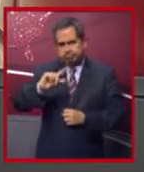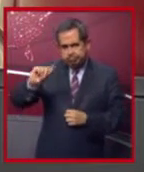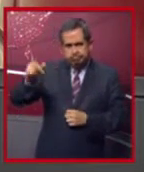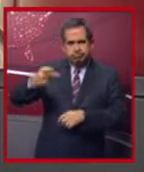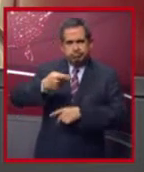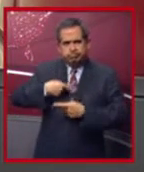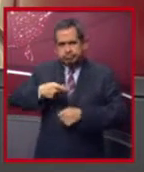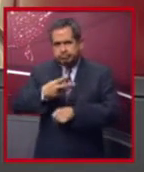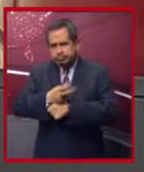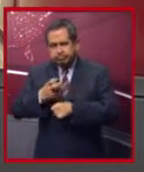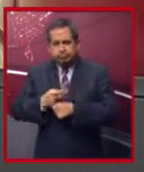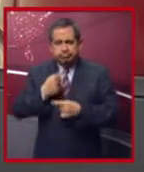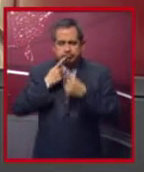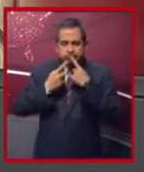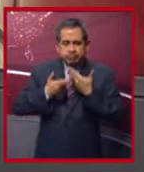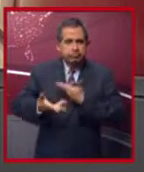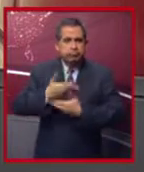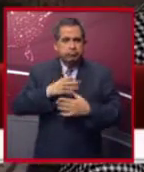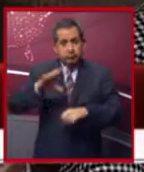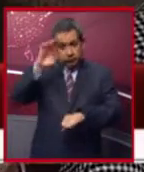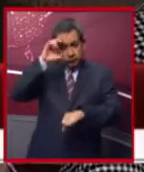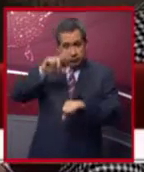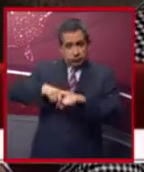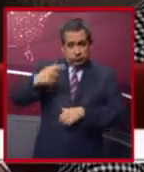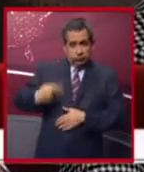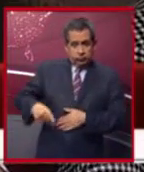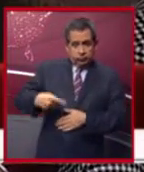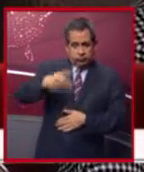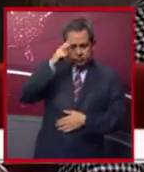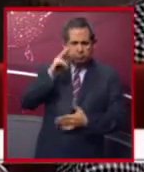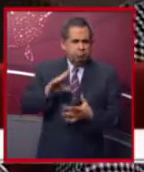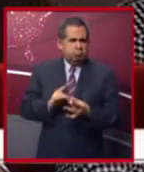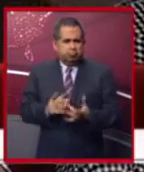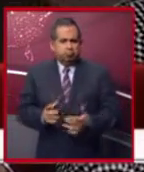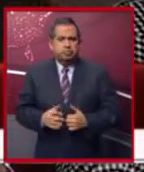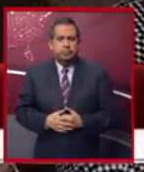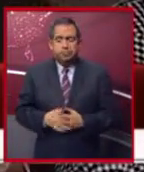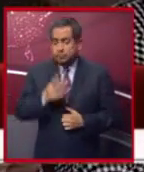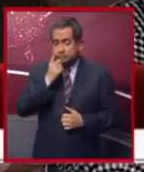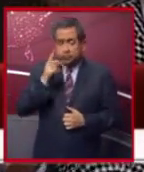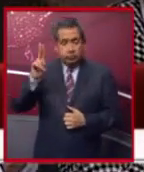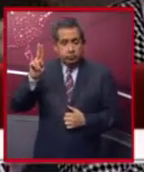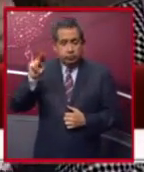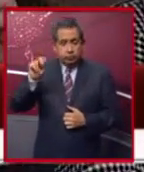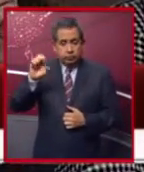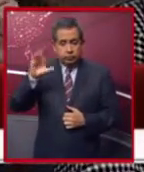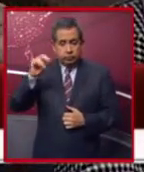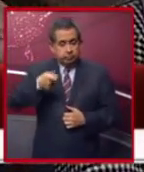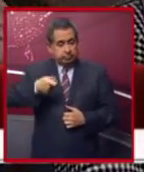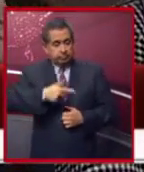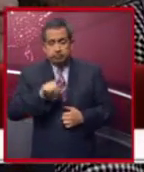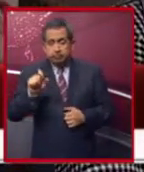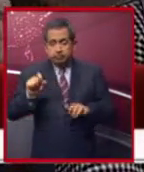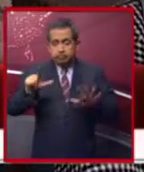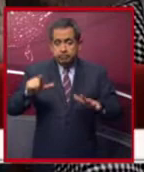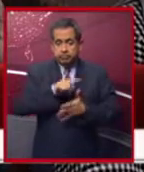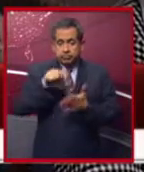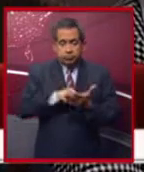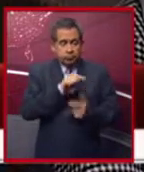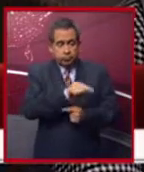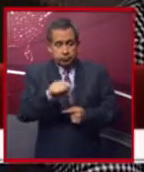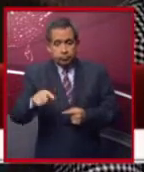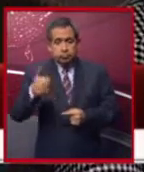quienes analizaron la situación actual del patrimonio cultural en México, el cual dijo la UNESCO declaró 27 patrimonios culturales, 6 naturales y